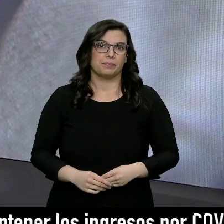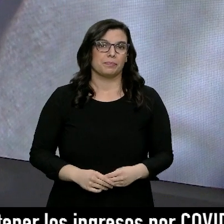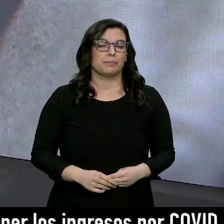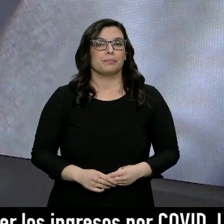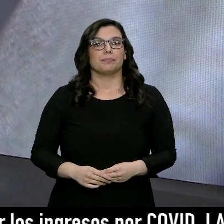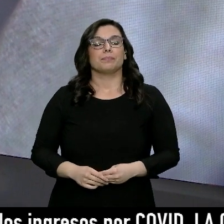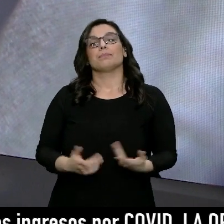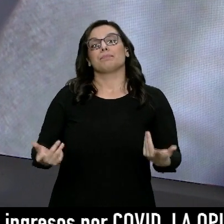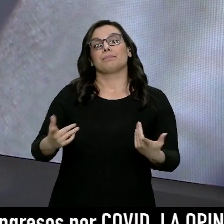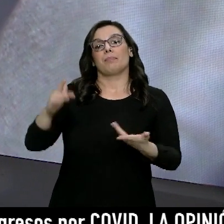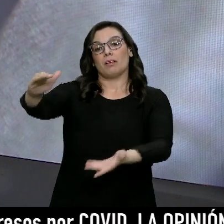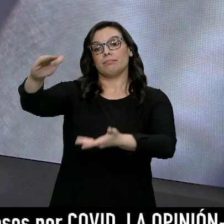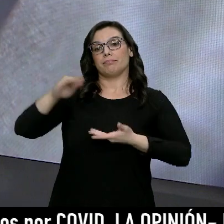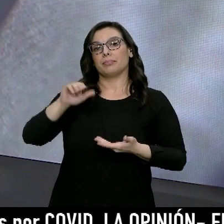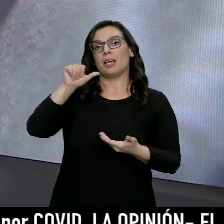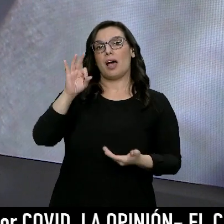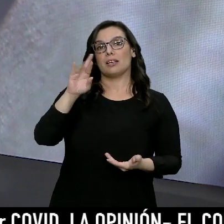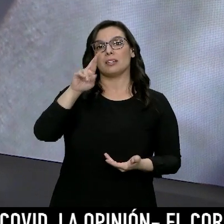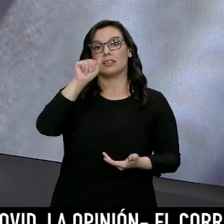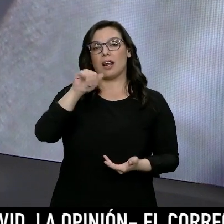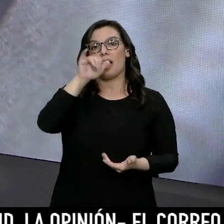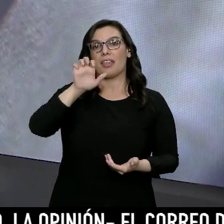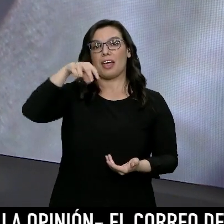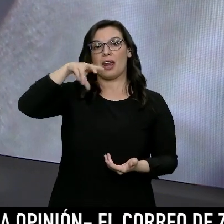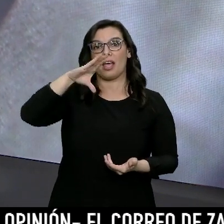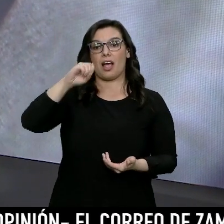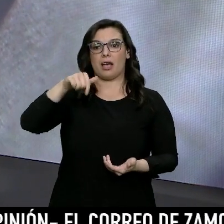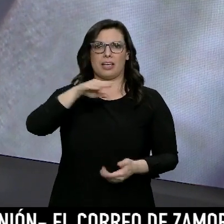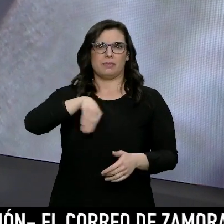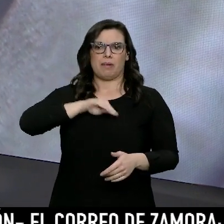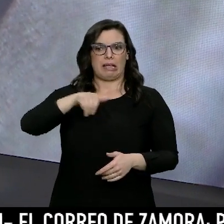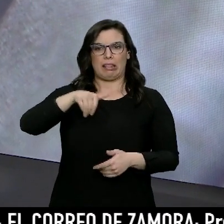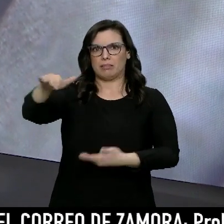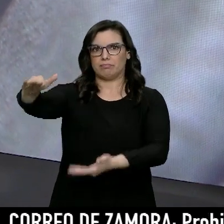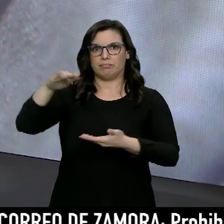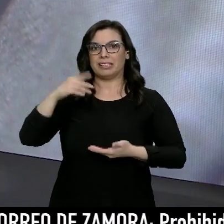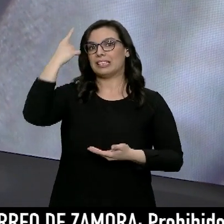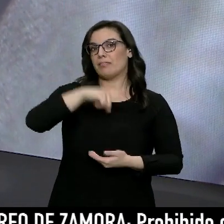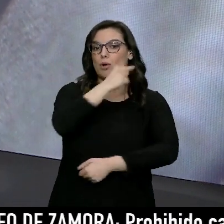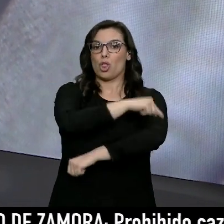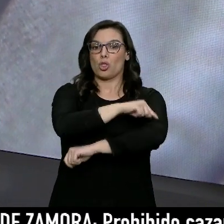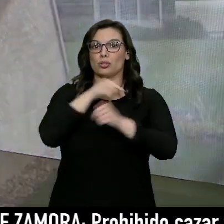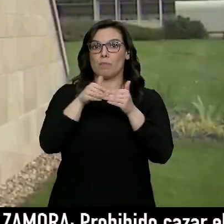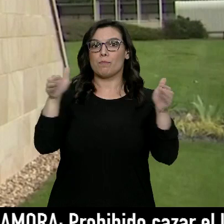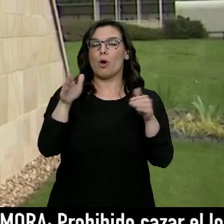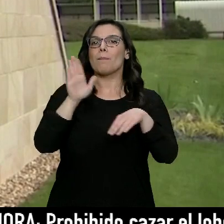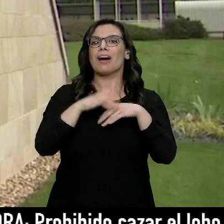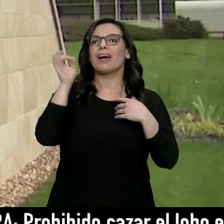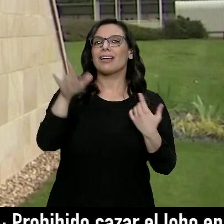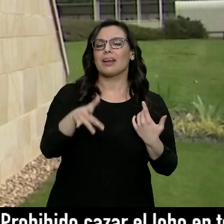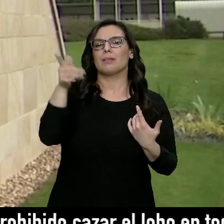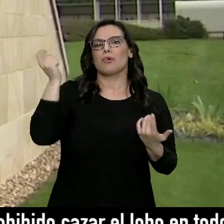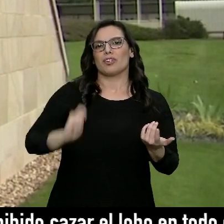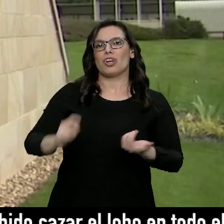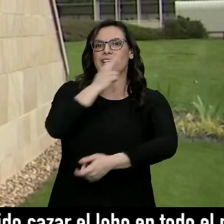La llegada a España de la vacuna de AstraZeneca es prácticamente inmediata y ya sabemos que las dosis iniciales serán para sanitarios que